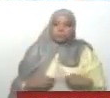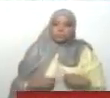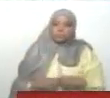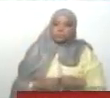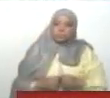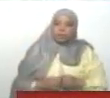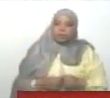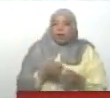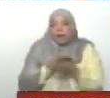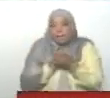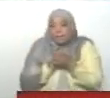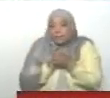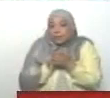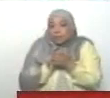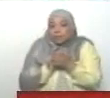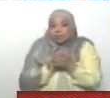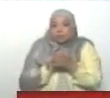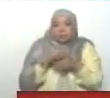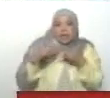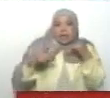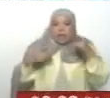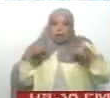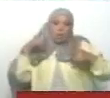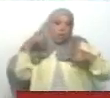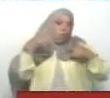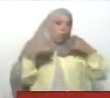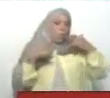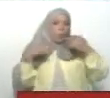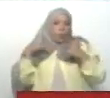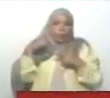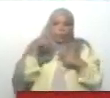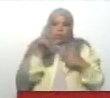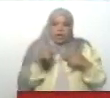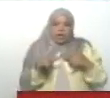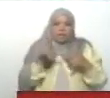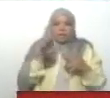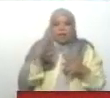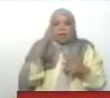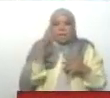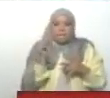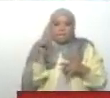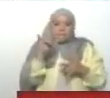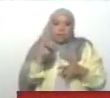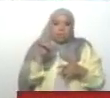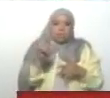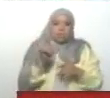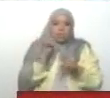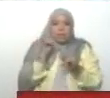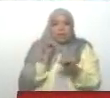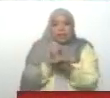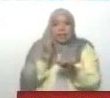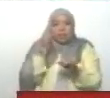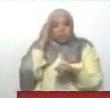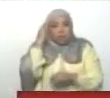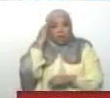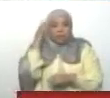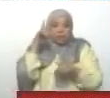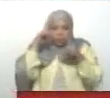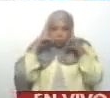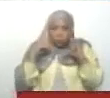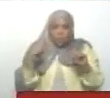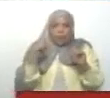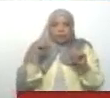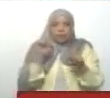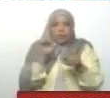Uno de ellos muy amigo de Bad Bunny, de ese tipo de gente, que está muy a la onda de la inteligencia artificial, las